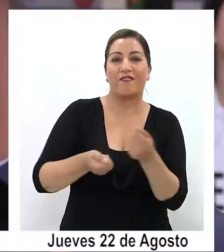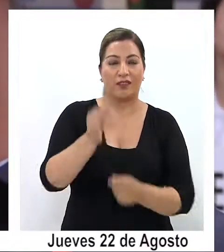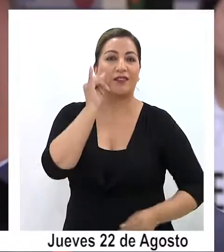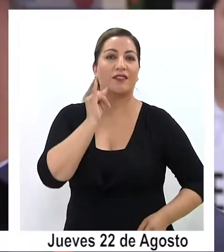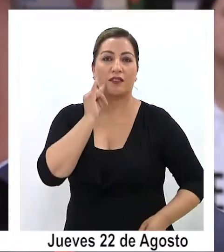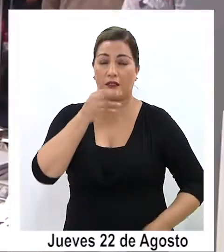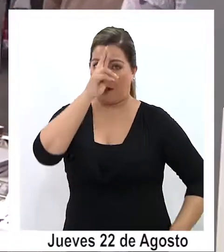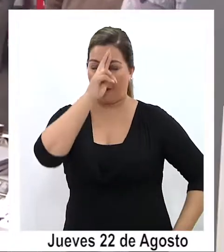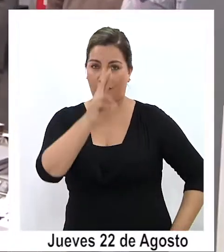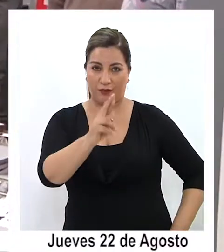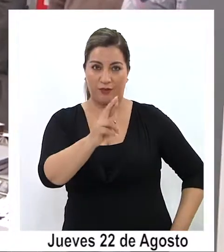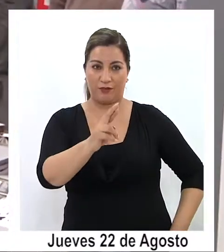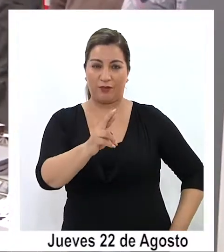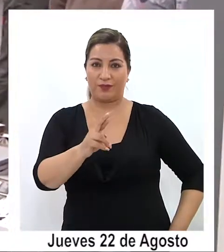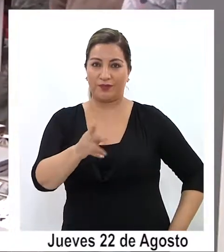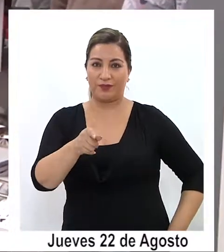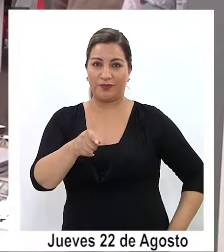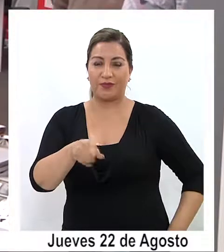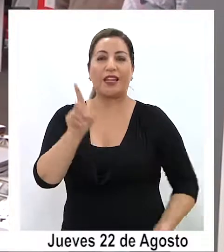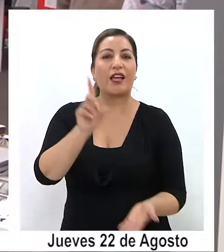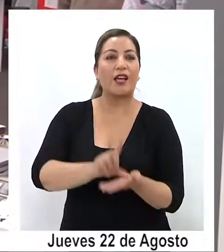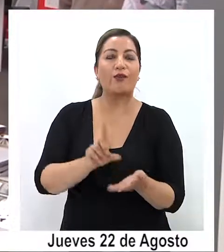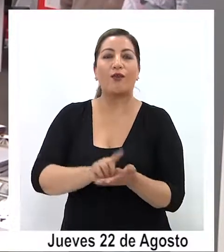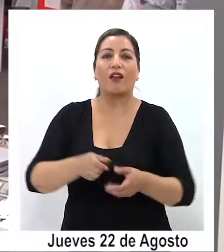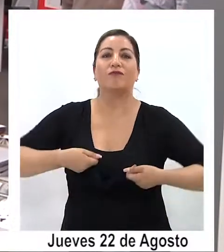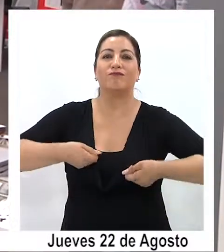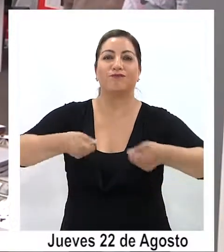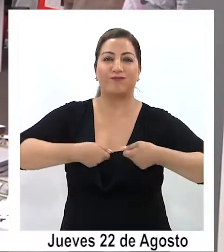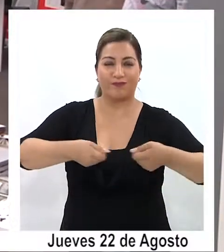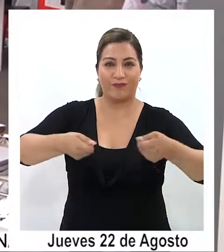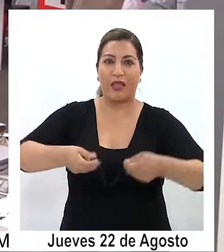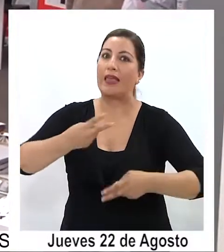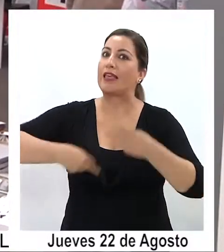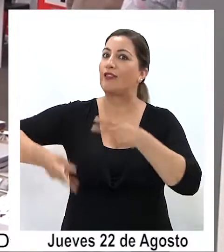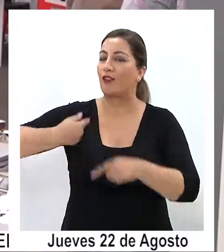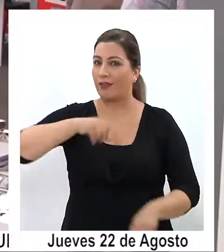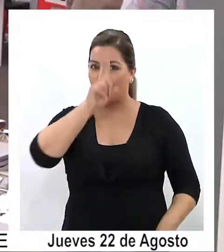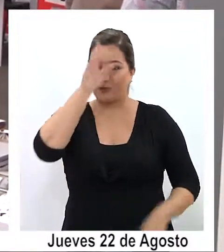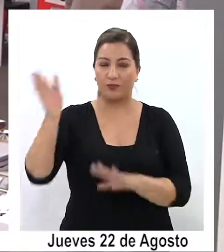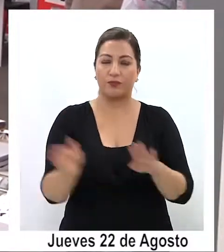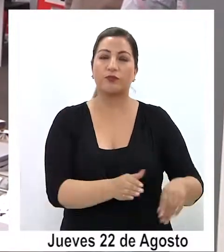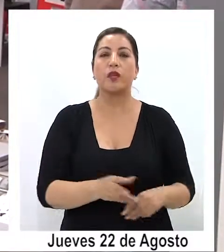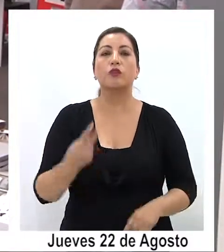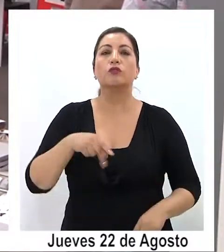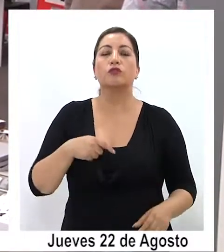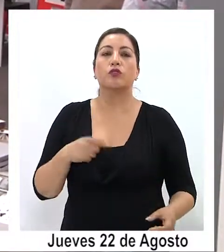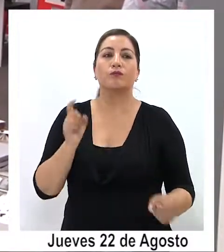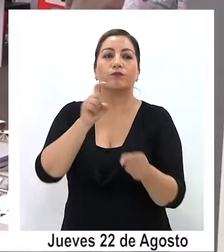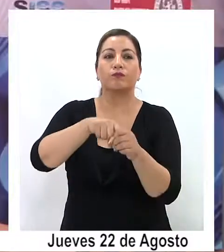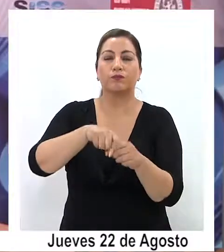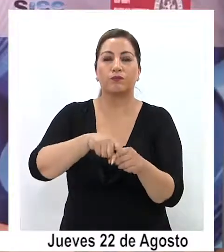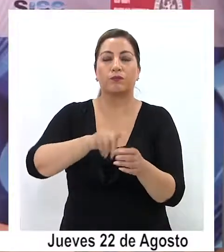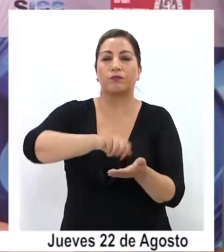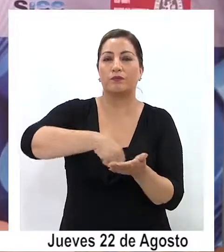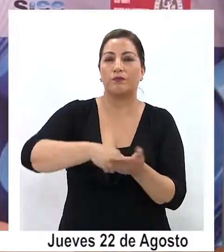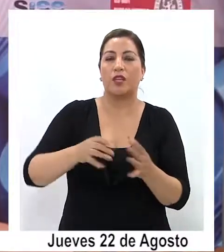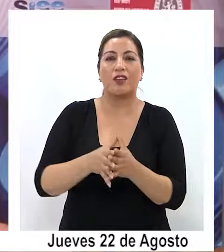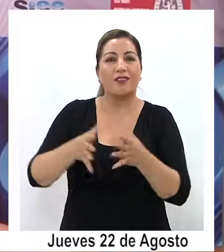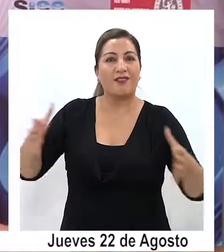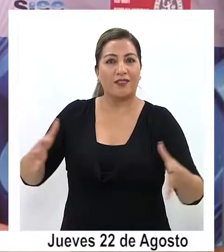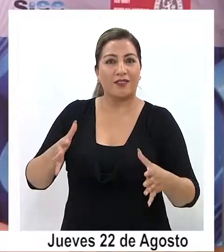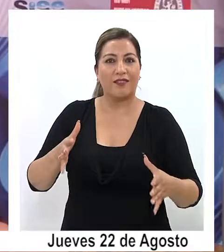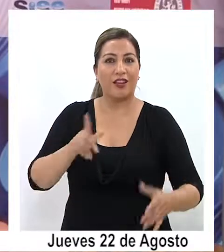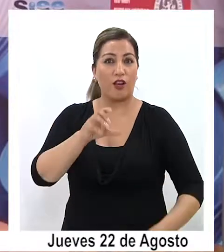respetando su escenario de distribución que es histórico y tradicional. Nos hemos asociado a nuestro gran distribuidor